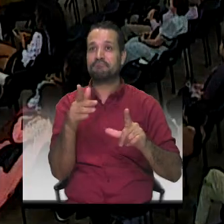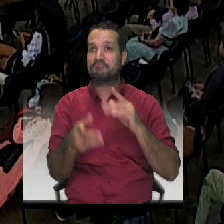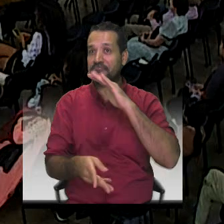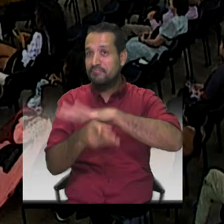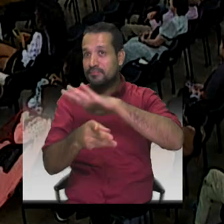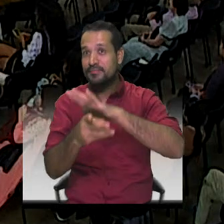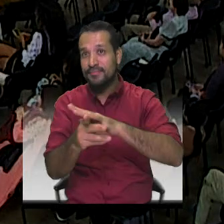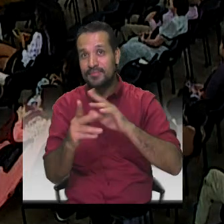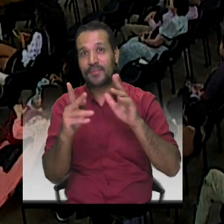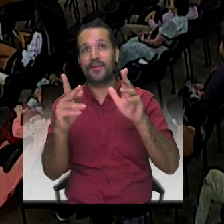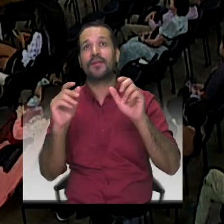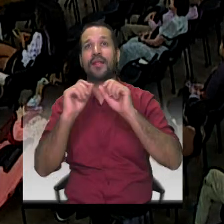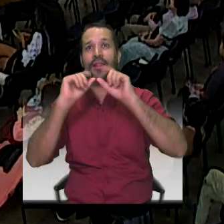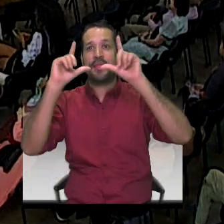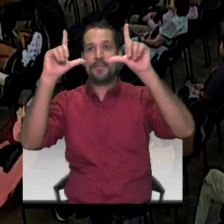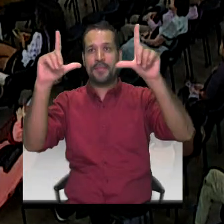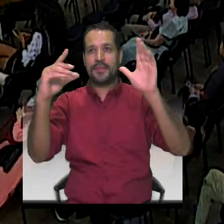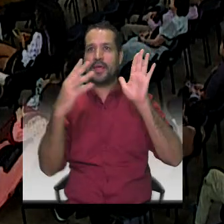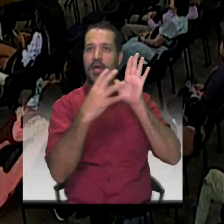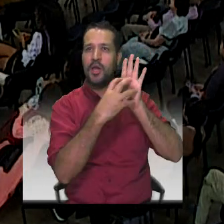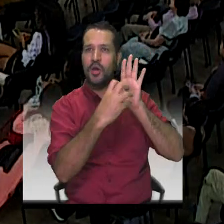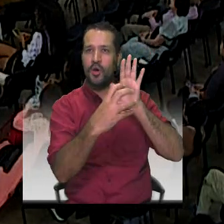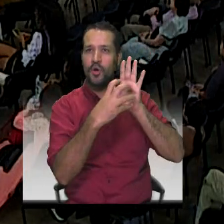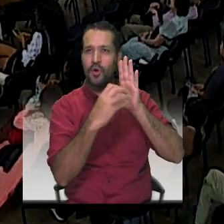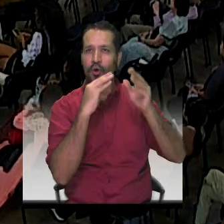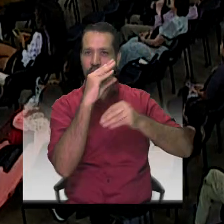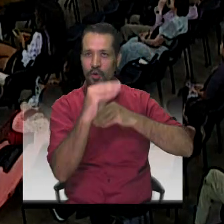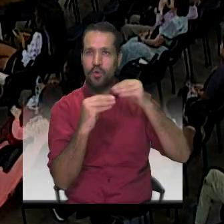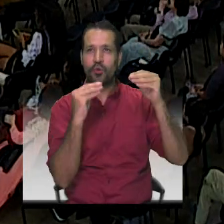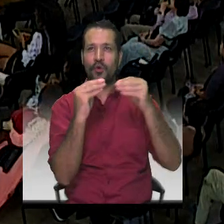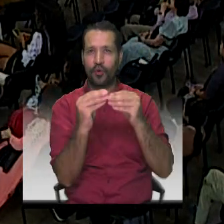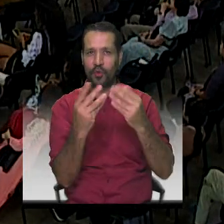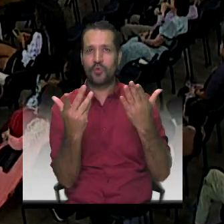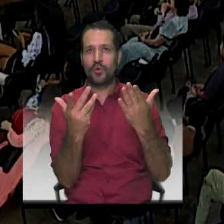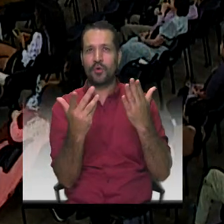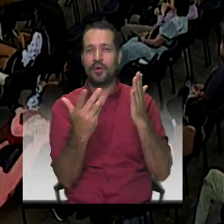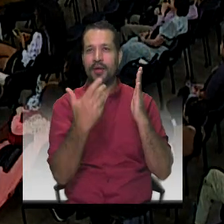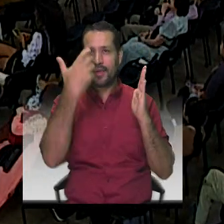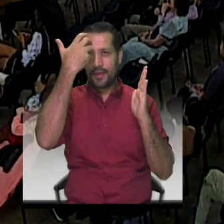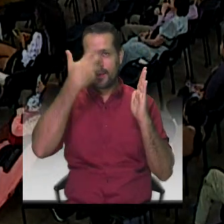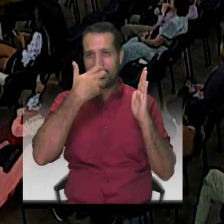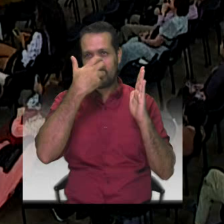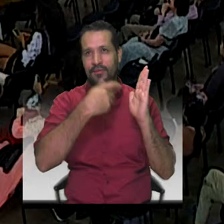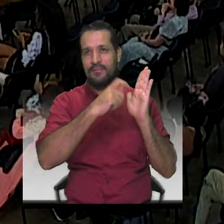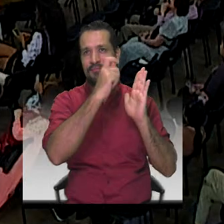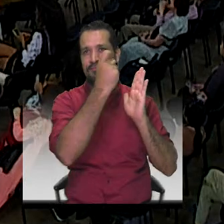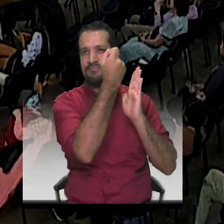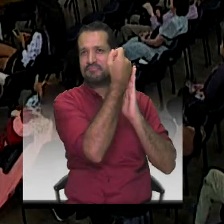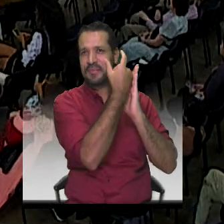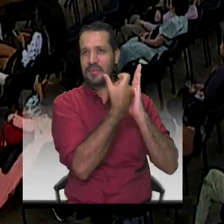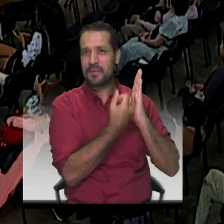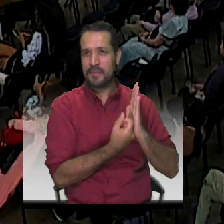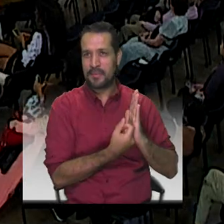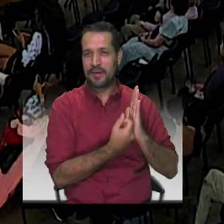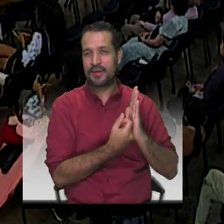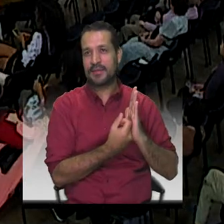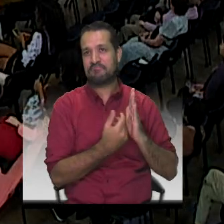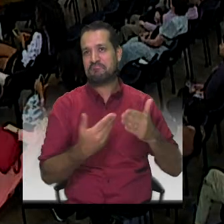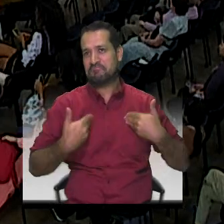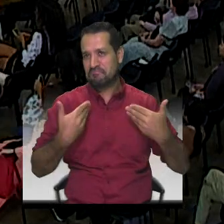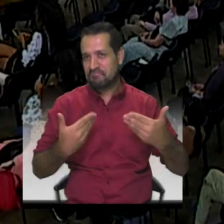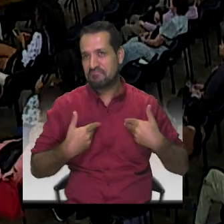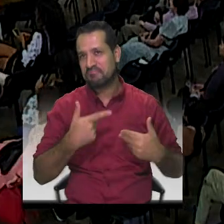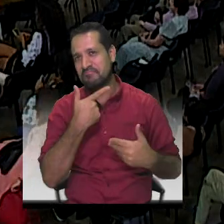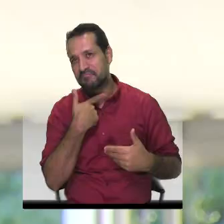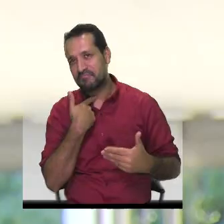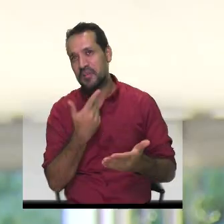pantallas se estarán proyectando unos códigos QR. Uno de ellos es nuestra encuesta de satisfacción, que les solicitamos por favor llenarla,